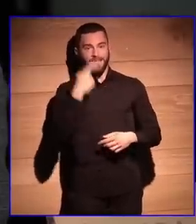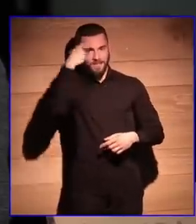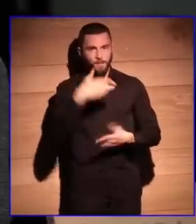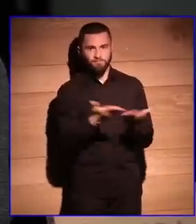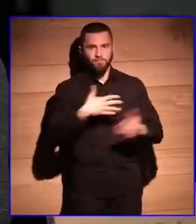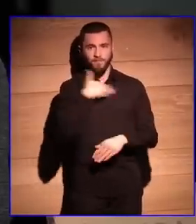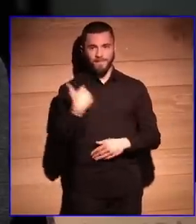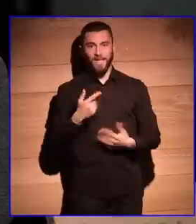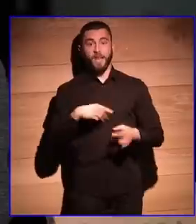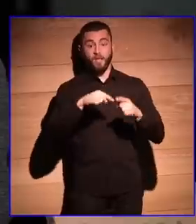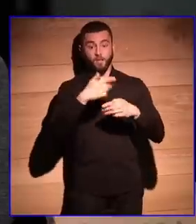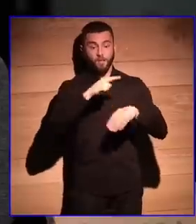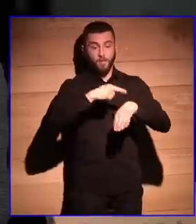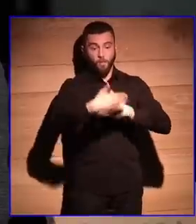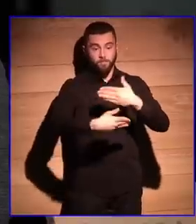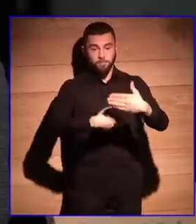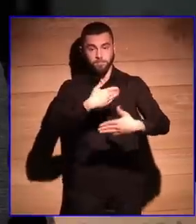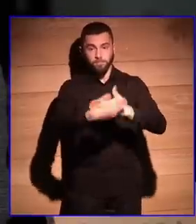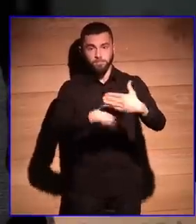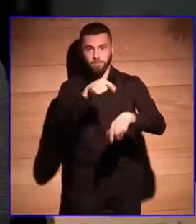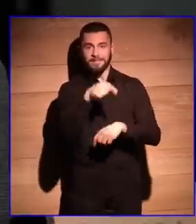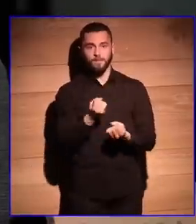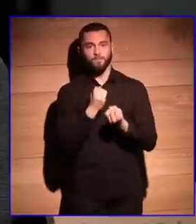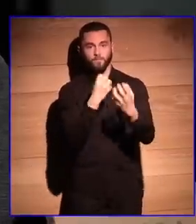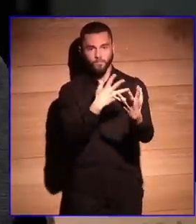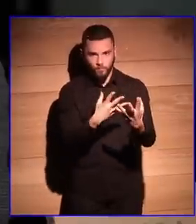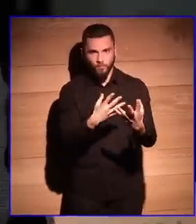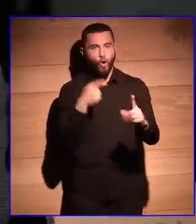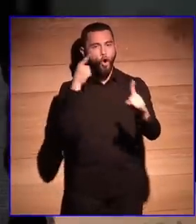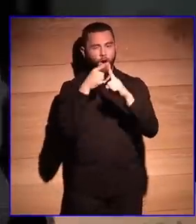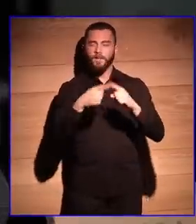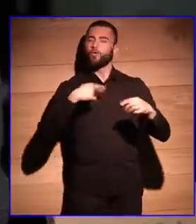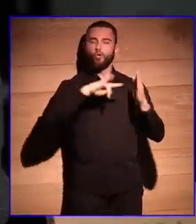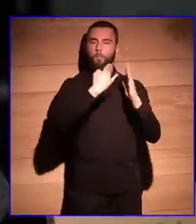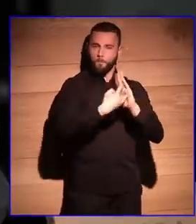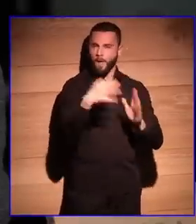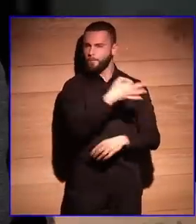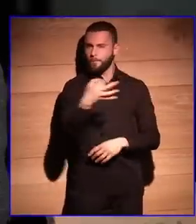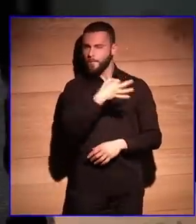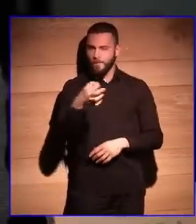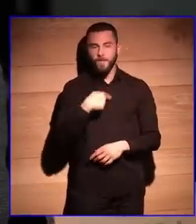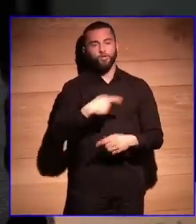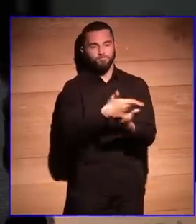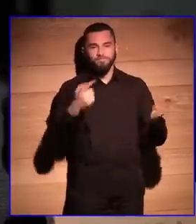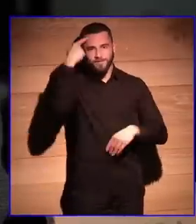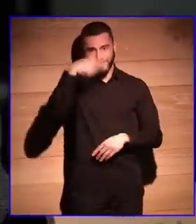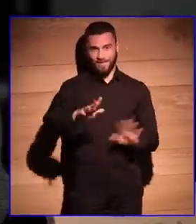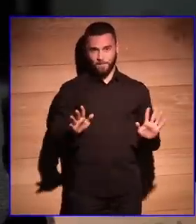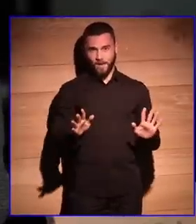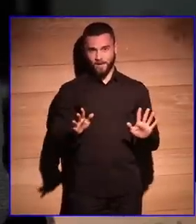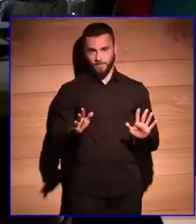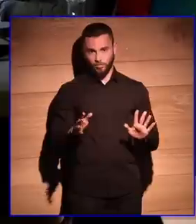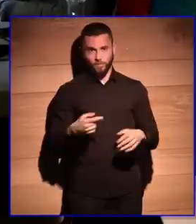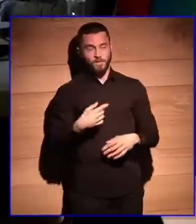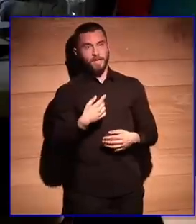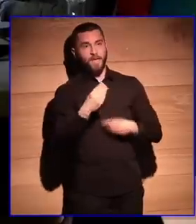tiempo por fin podrá revelarlo para que todo el mundo sepa cuál fue su plan maestro. Lo bien que lo hizo él. Y por eso se le ejecuta en un momento dado. Hacer algo, digamos, un poco a su pesar.